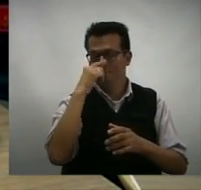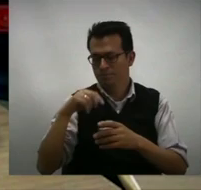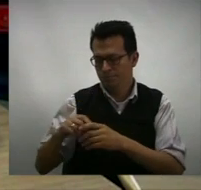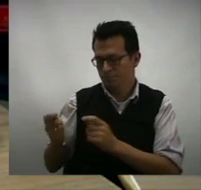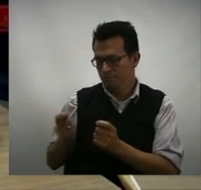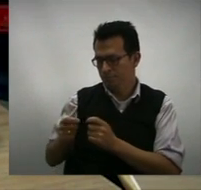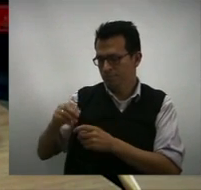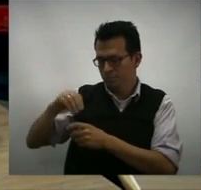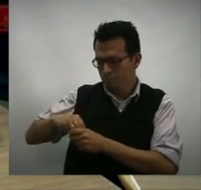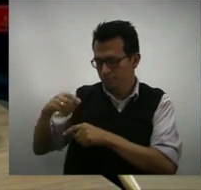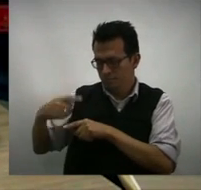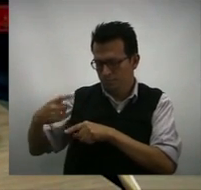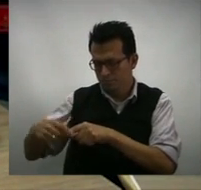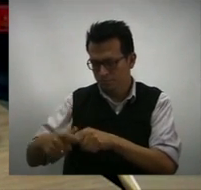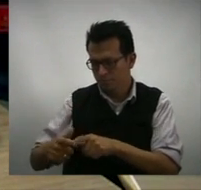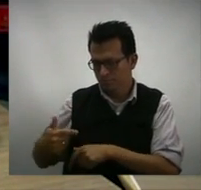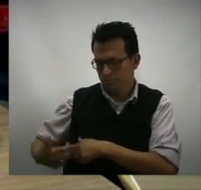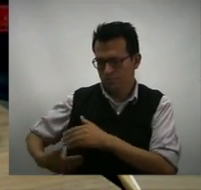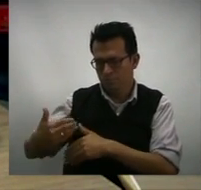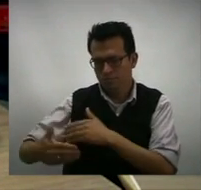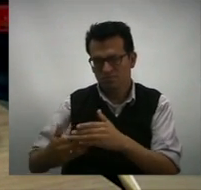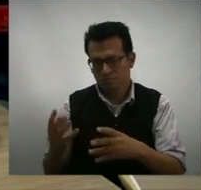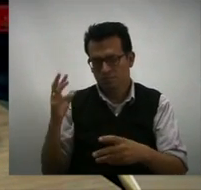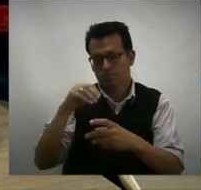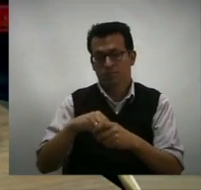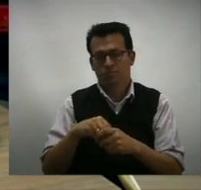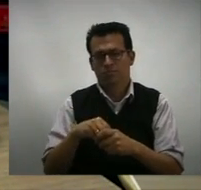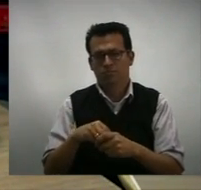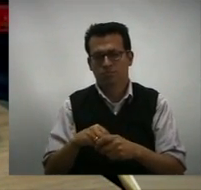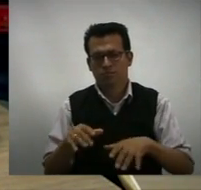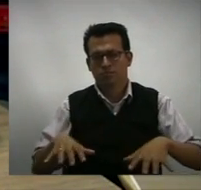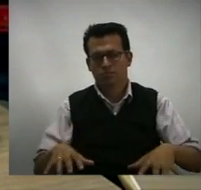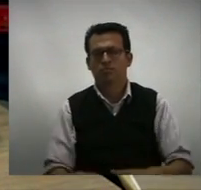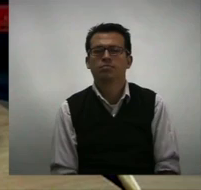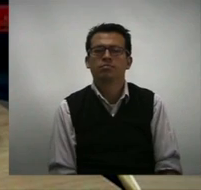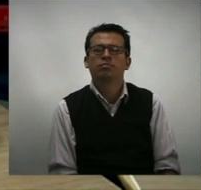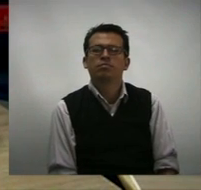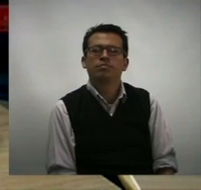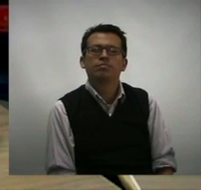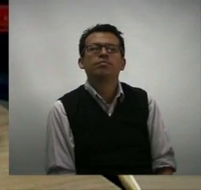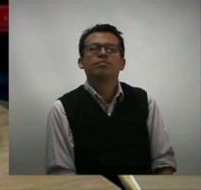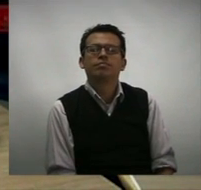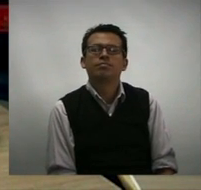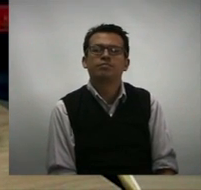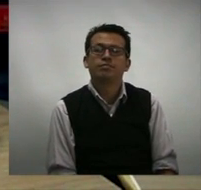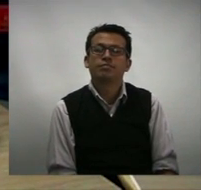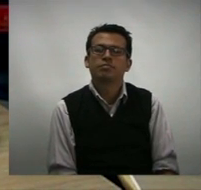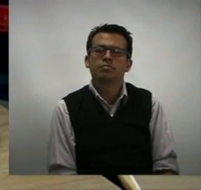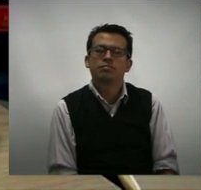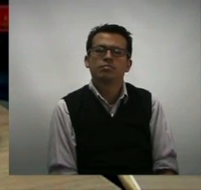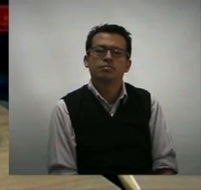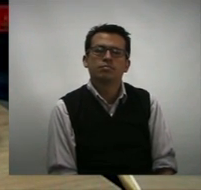variables independientes, pero encauzadas al aprovechamiento de la totalidad energética de los cuerpos. El individuo